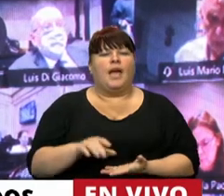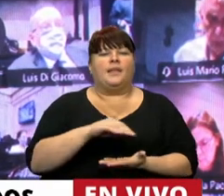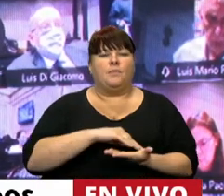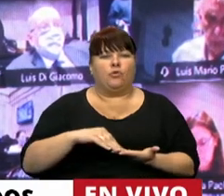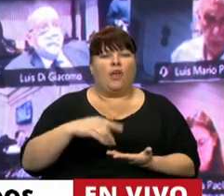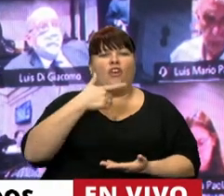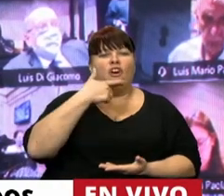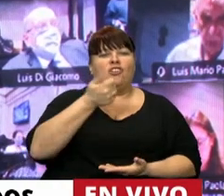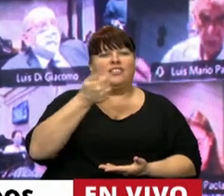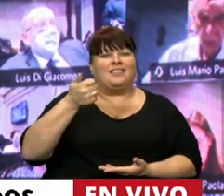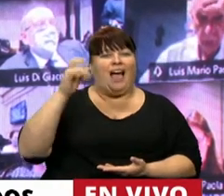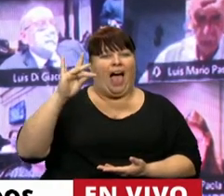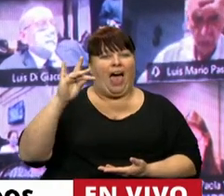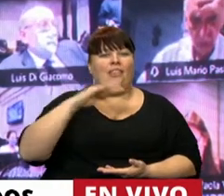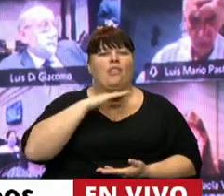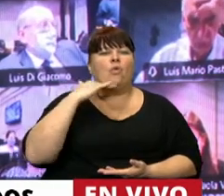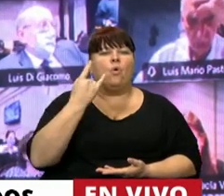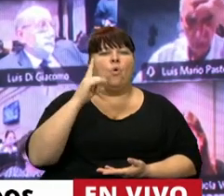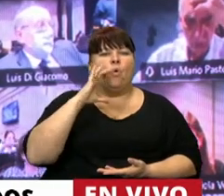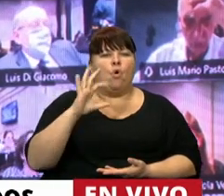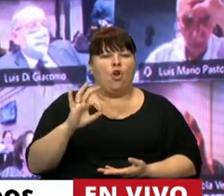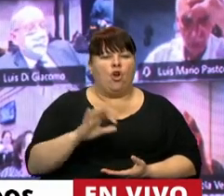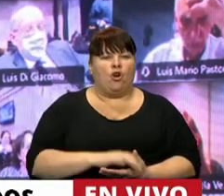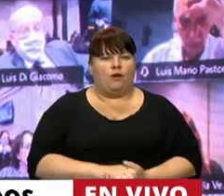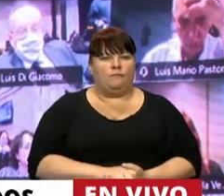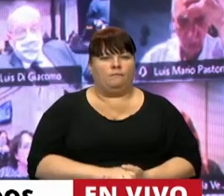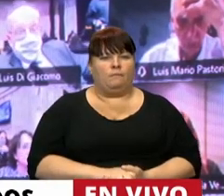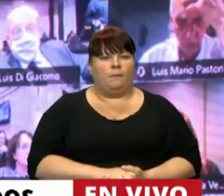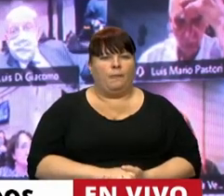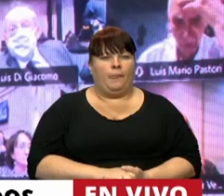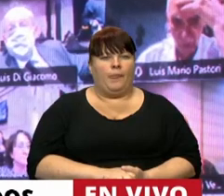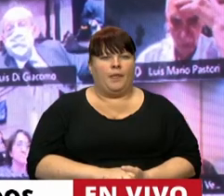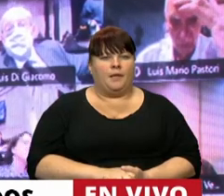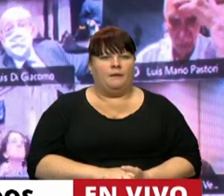Diputado Saad Julio Enrique.